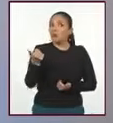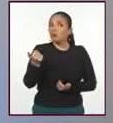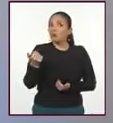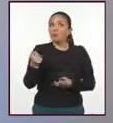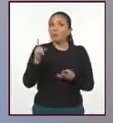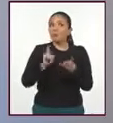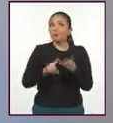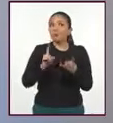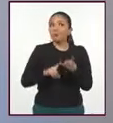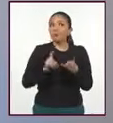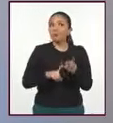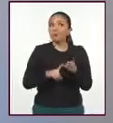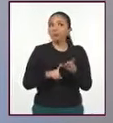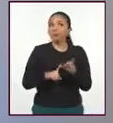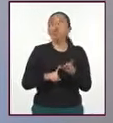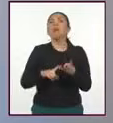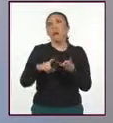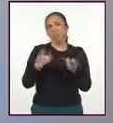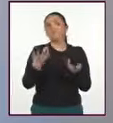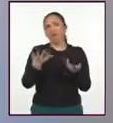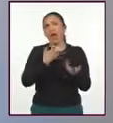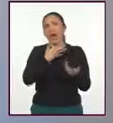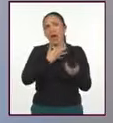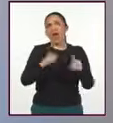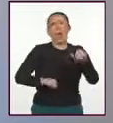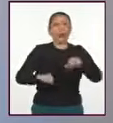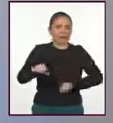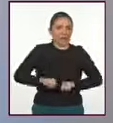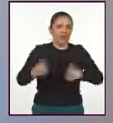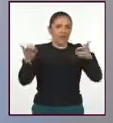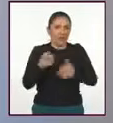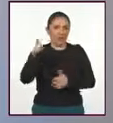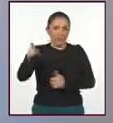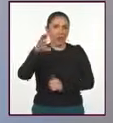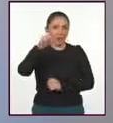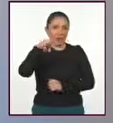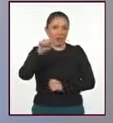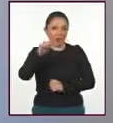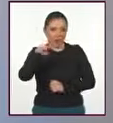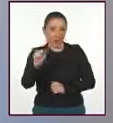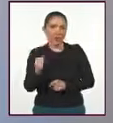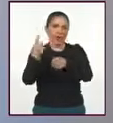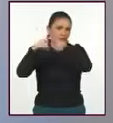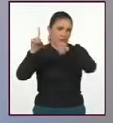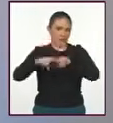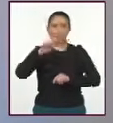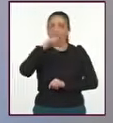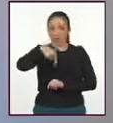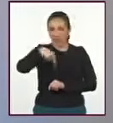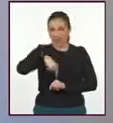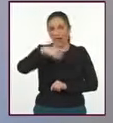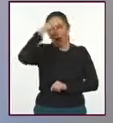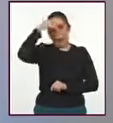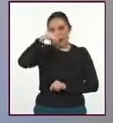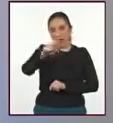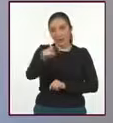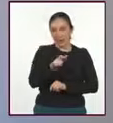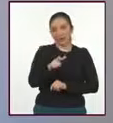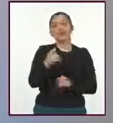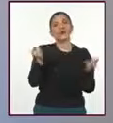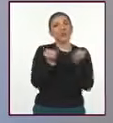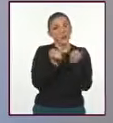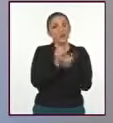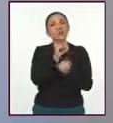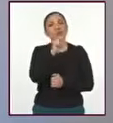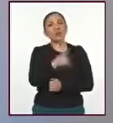más allá de las actividades que se desarrollan en CONASAMA y como algunas de las que se hacen aquí en Aprende MX, pues también